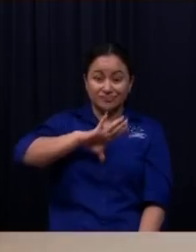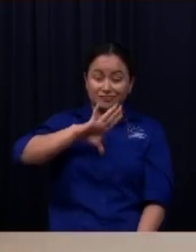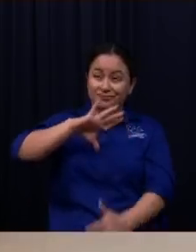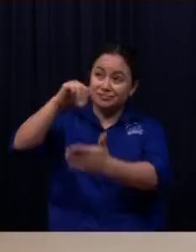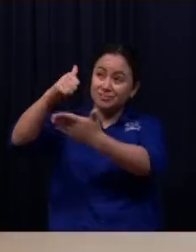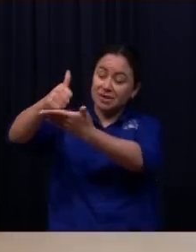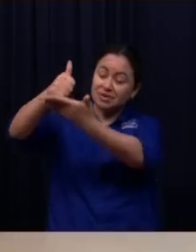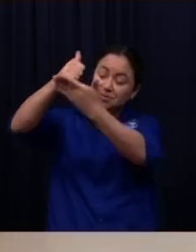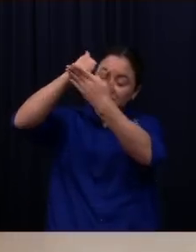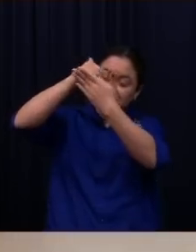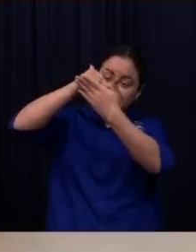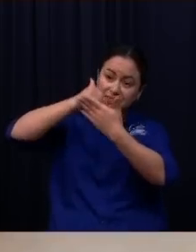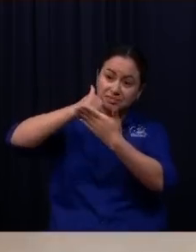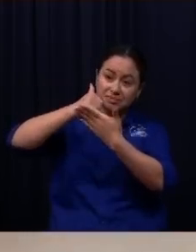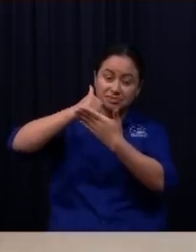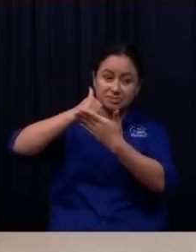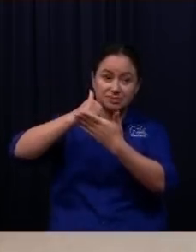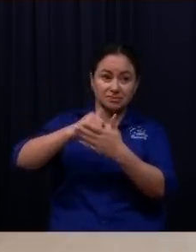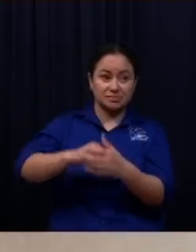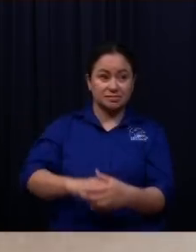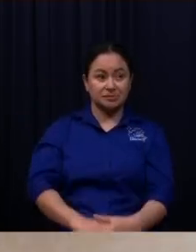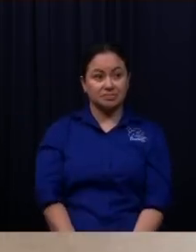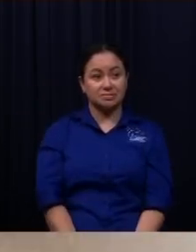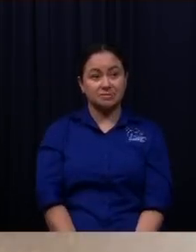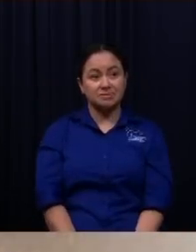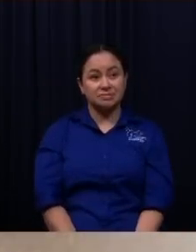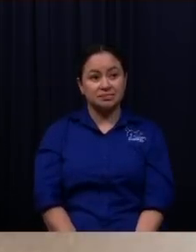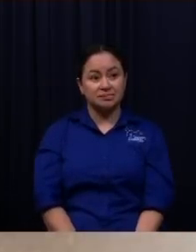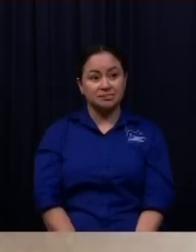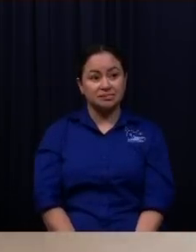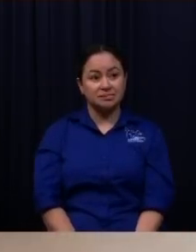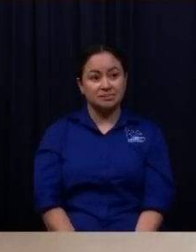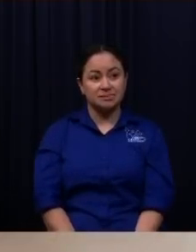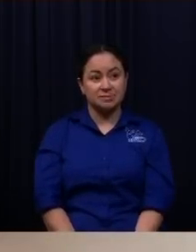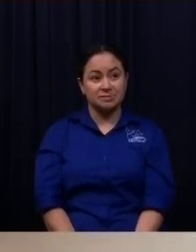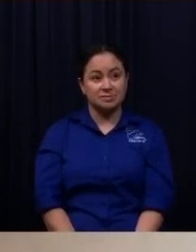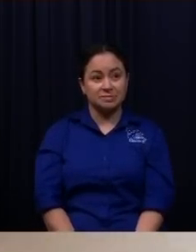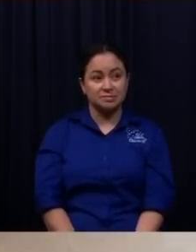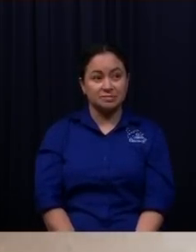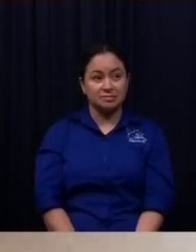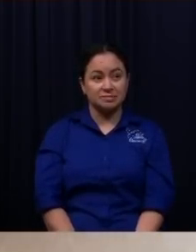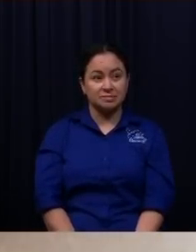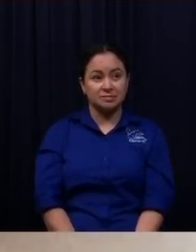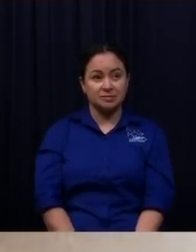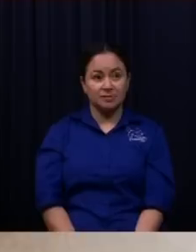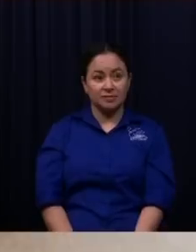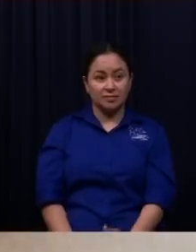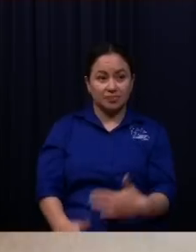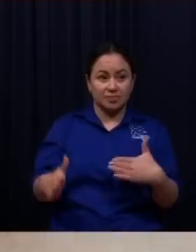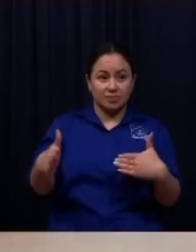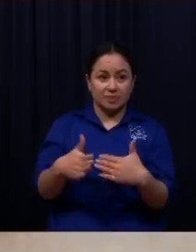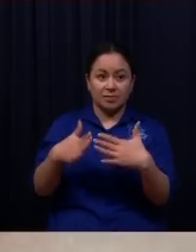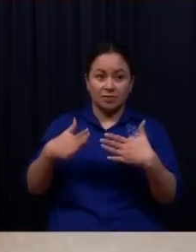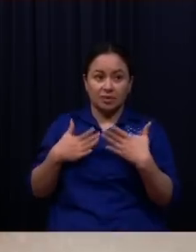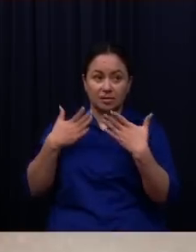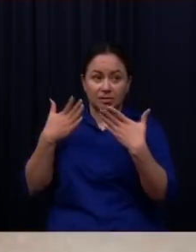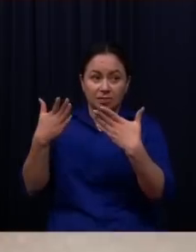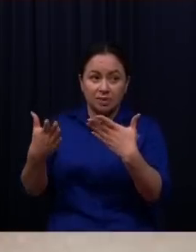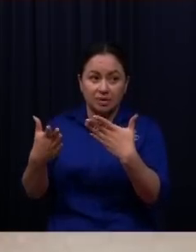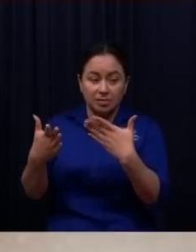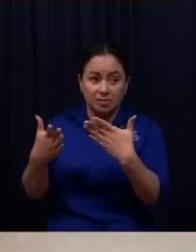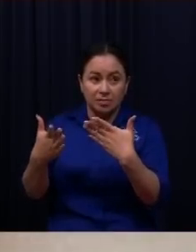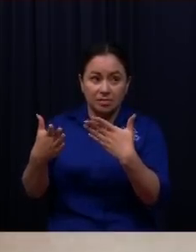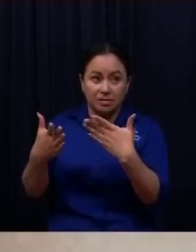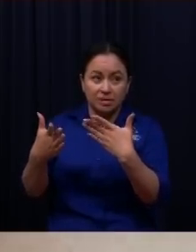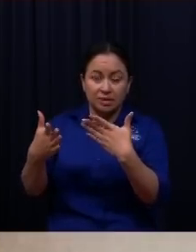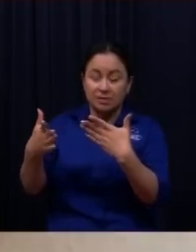versión del año 60 que dice así, aquí está: acerquémonos pues confiadamente al trono de la gracia para alcanzar misericordia y hallar gracia